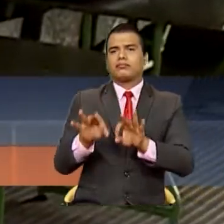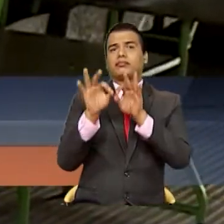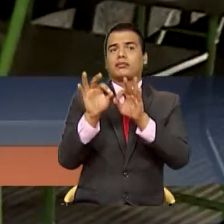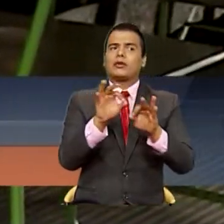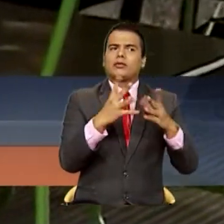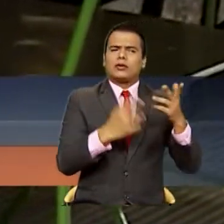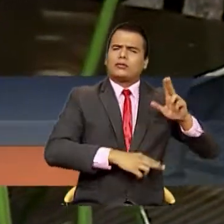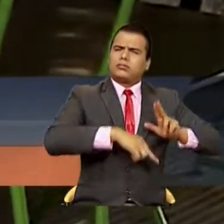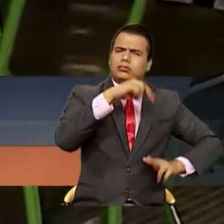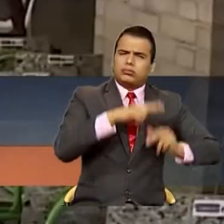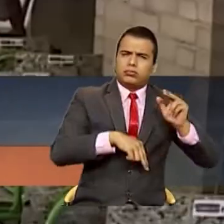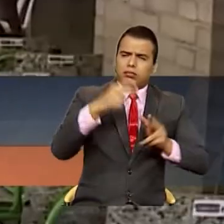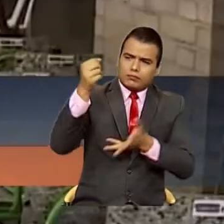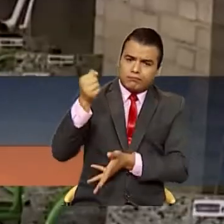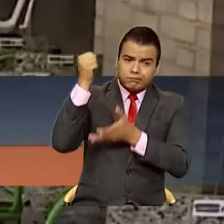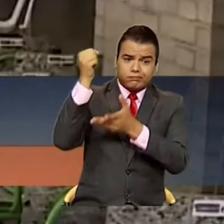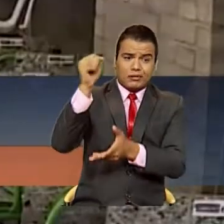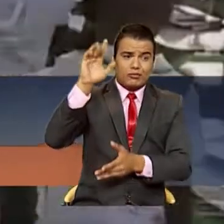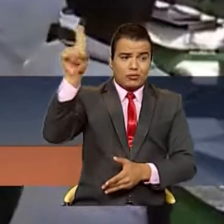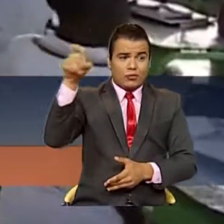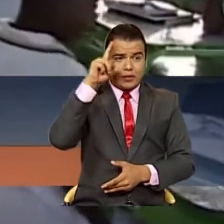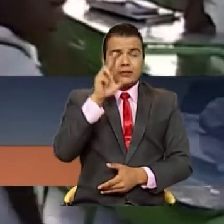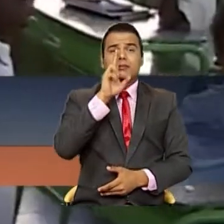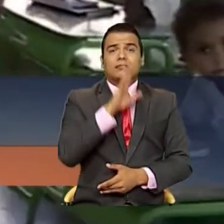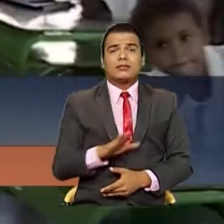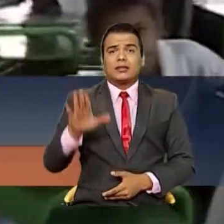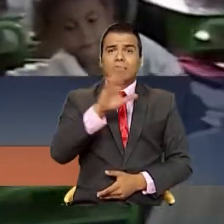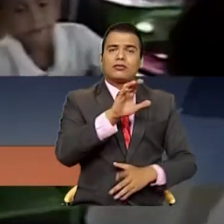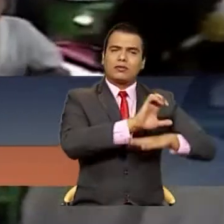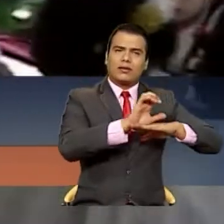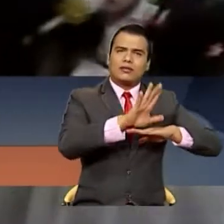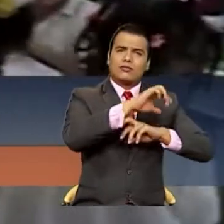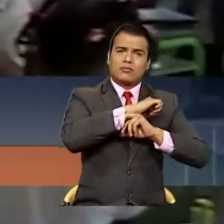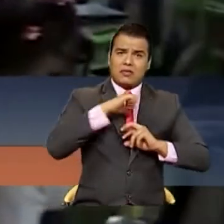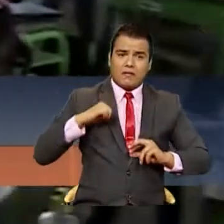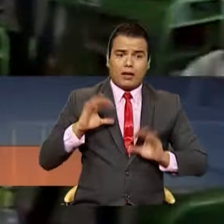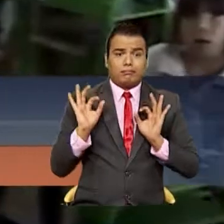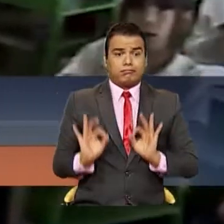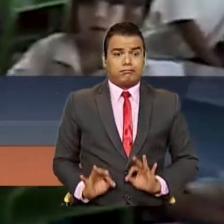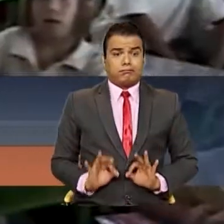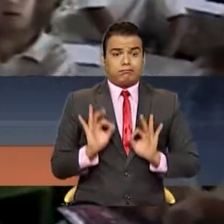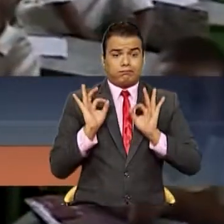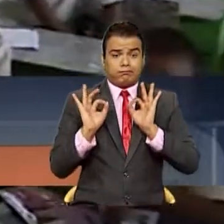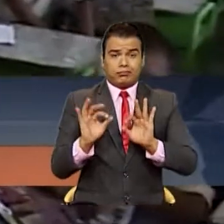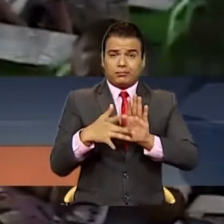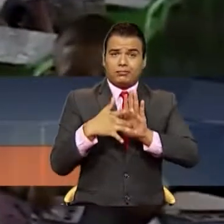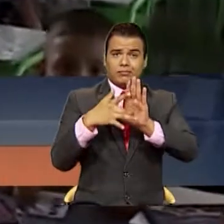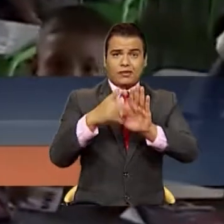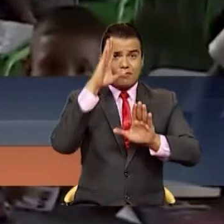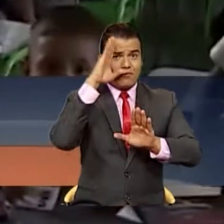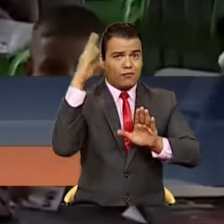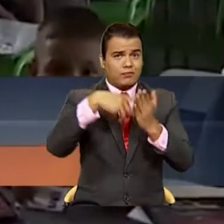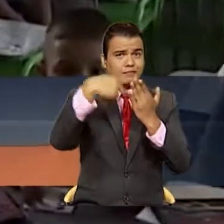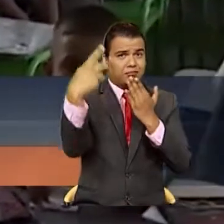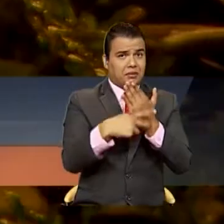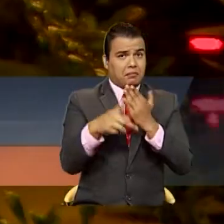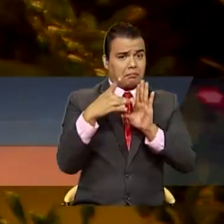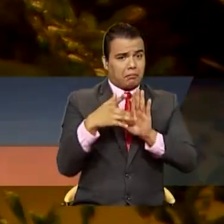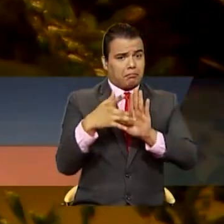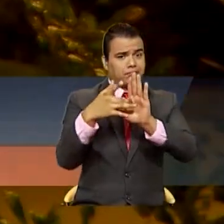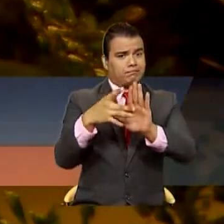obra, que fue construida con recursos del gobierno nacional y la empresa privada, se convierte en un ejemplo para futuros proyectos como